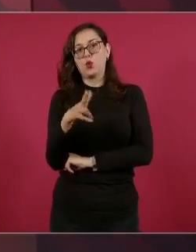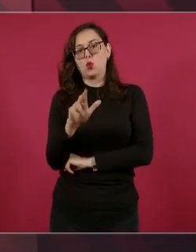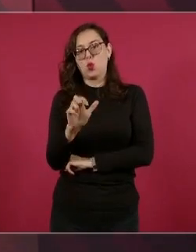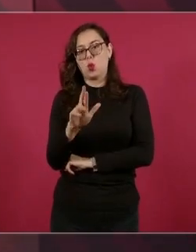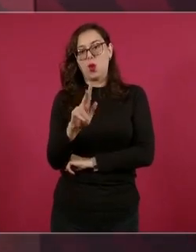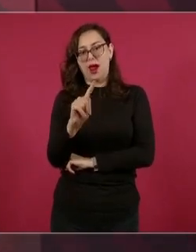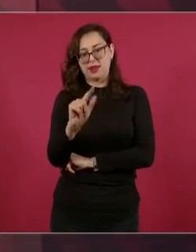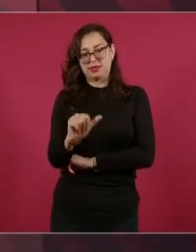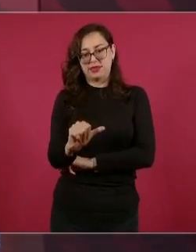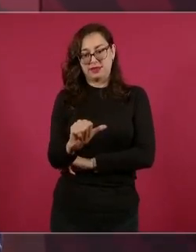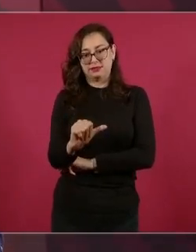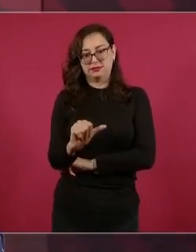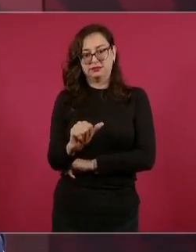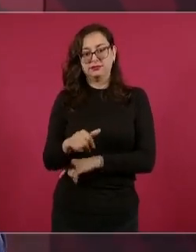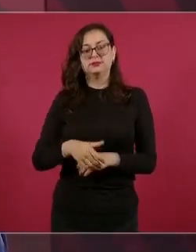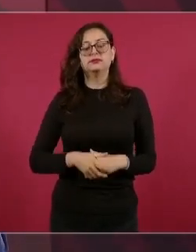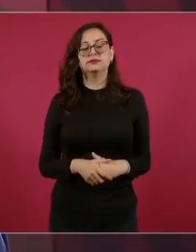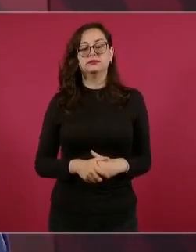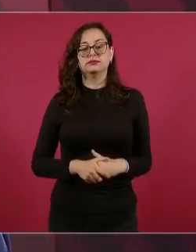lo